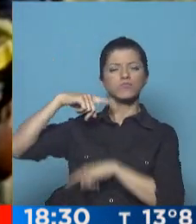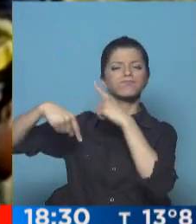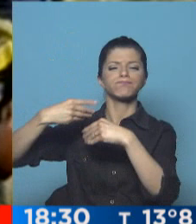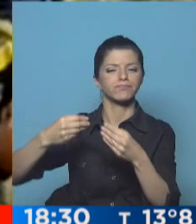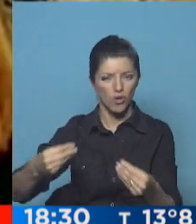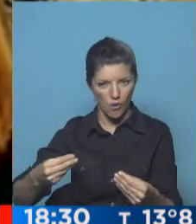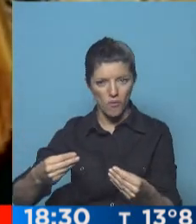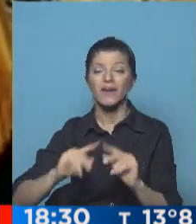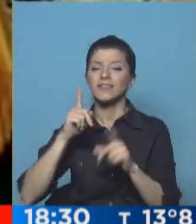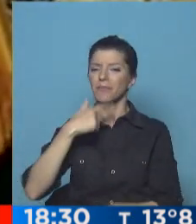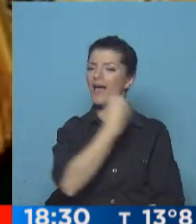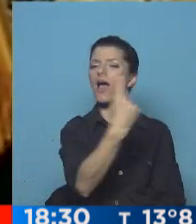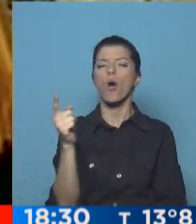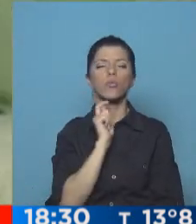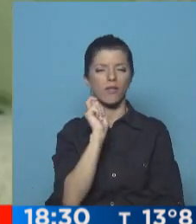Y quiénes somos.